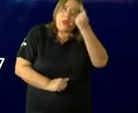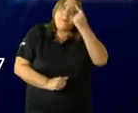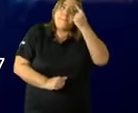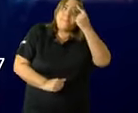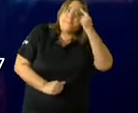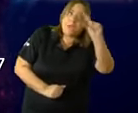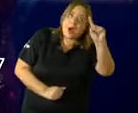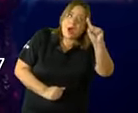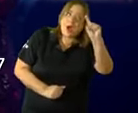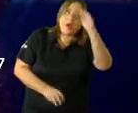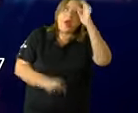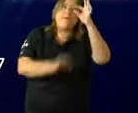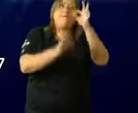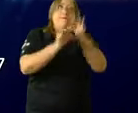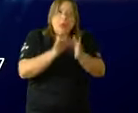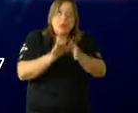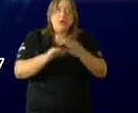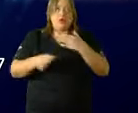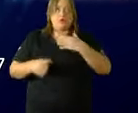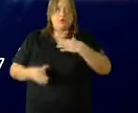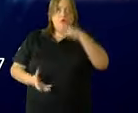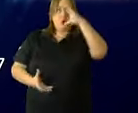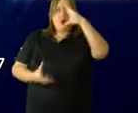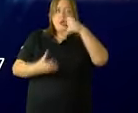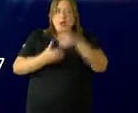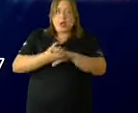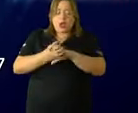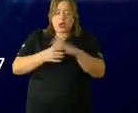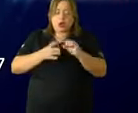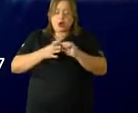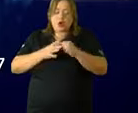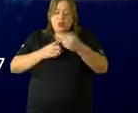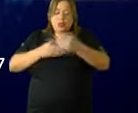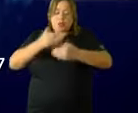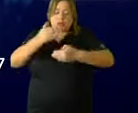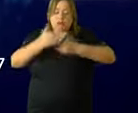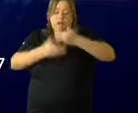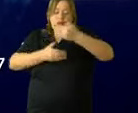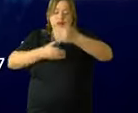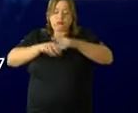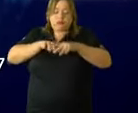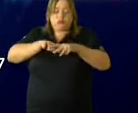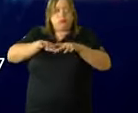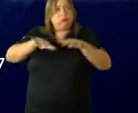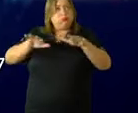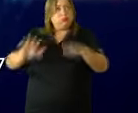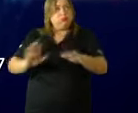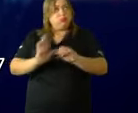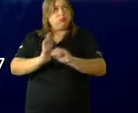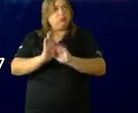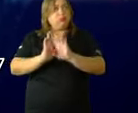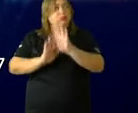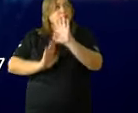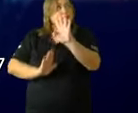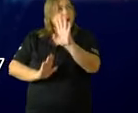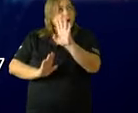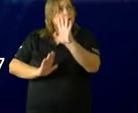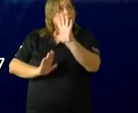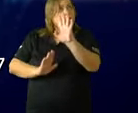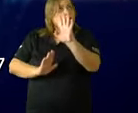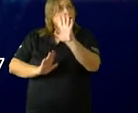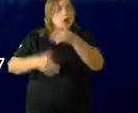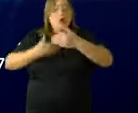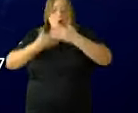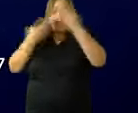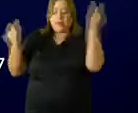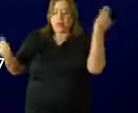cree, algo sucede. Algo comienza a fluir. Algo comienza a crecer. De lo que usted no tenía, comienza a obtener